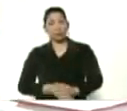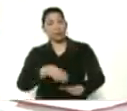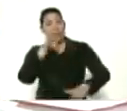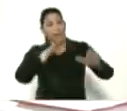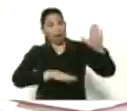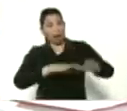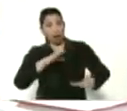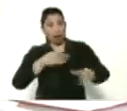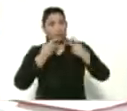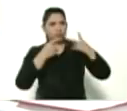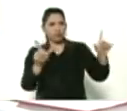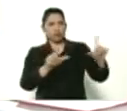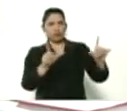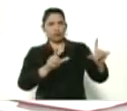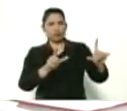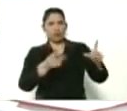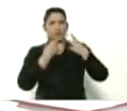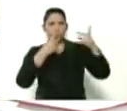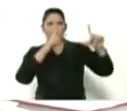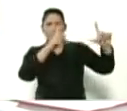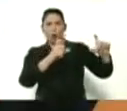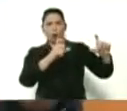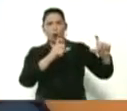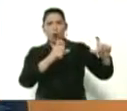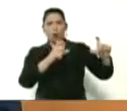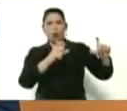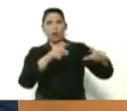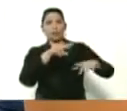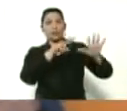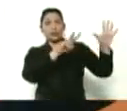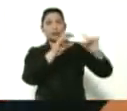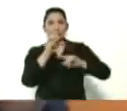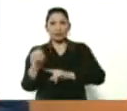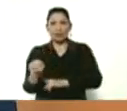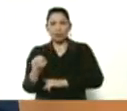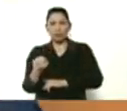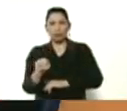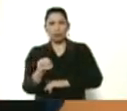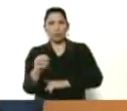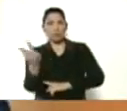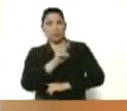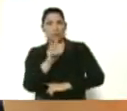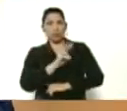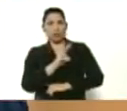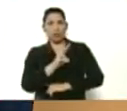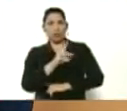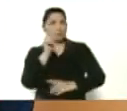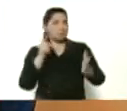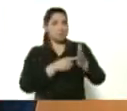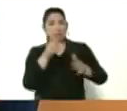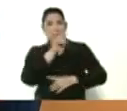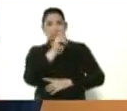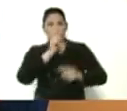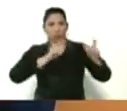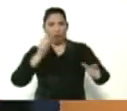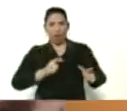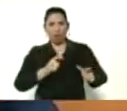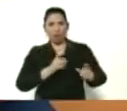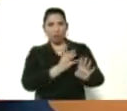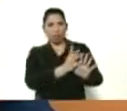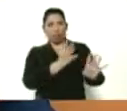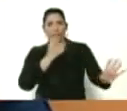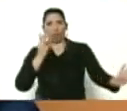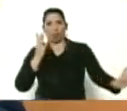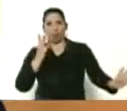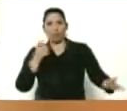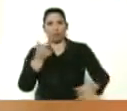medios colombianos publicaban la fotografía donde viajaban 700 venezolanos, 800 venezolanos, 1000 y pico de venezolanos, y las colas de